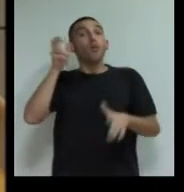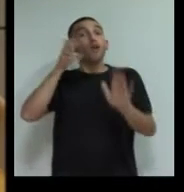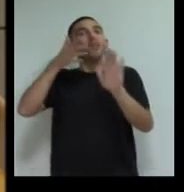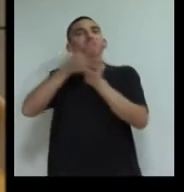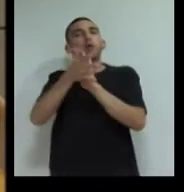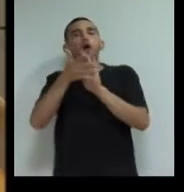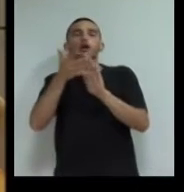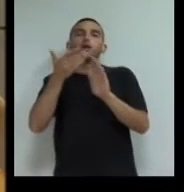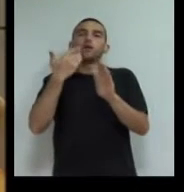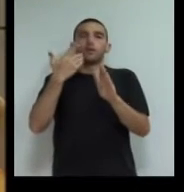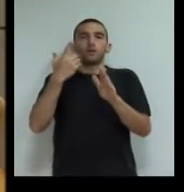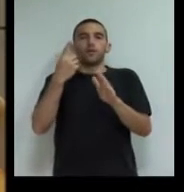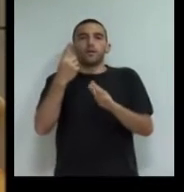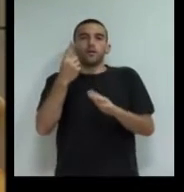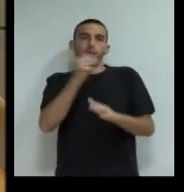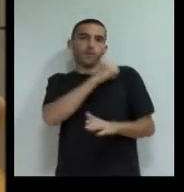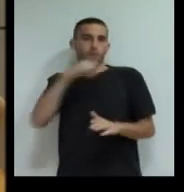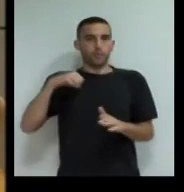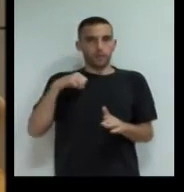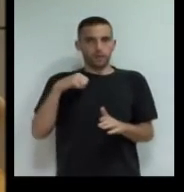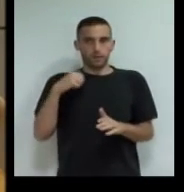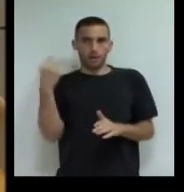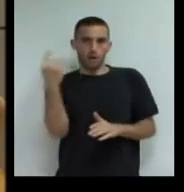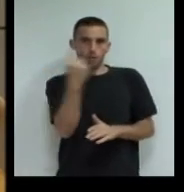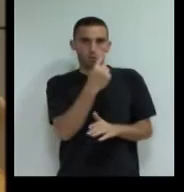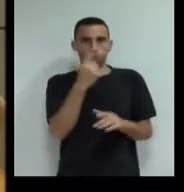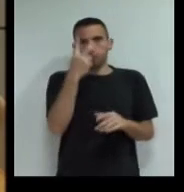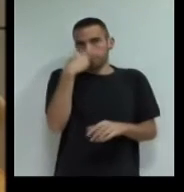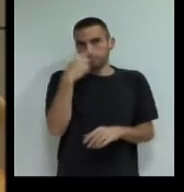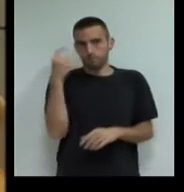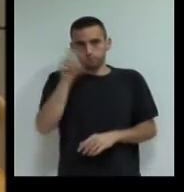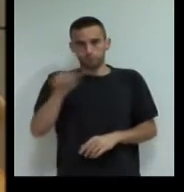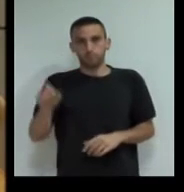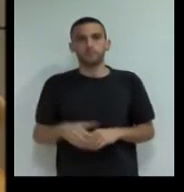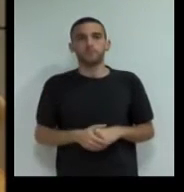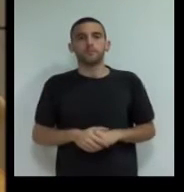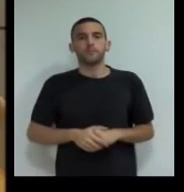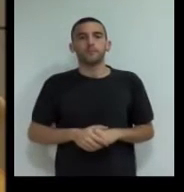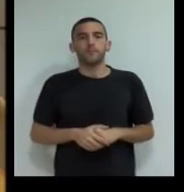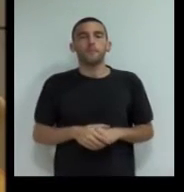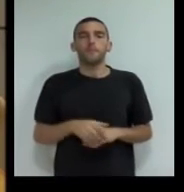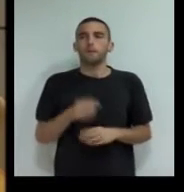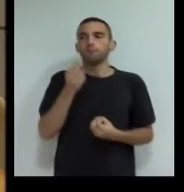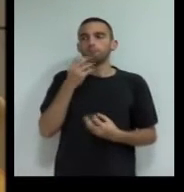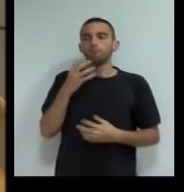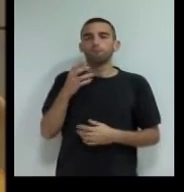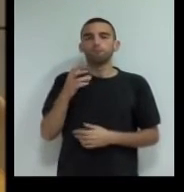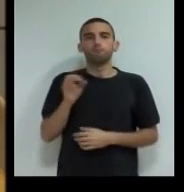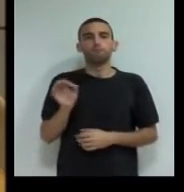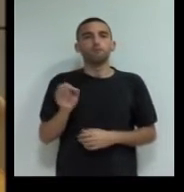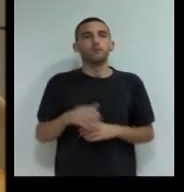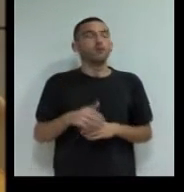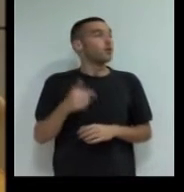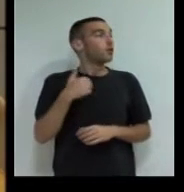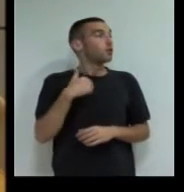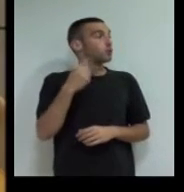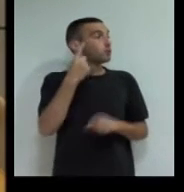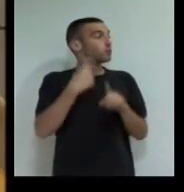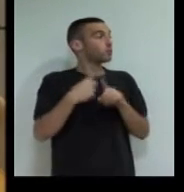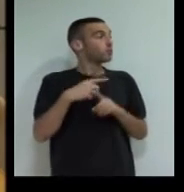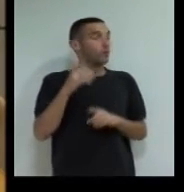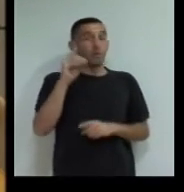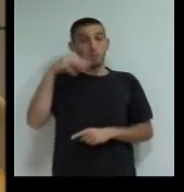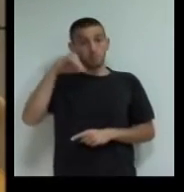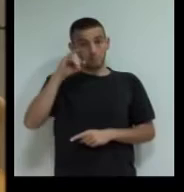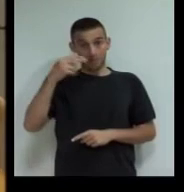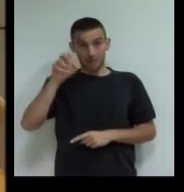alguna experiencia de otro tipo, pero la que mejor nos ha funcionado es esta. Muy bien, estupendo. Sí, yo quería aclarar unas cosas y volcar unos